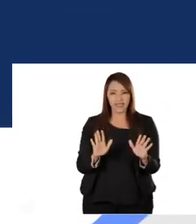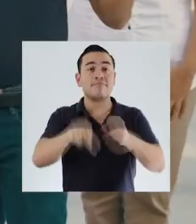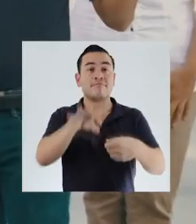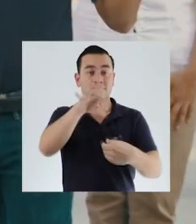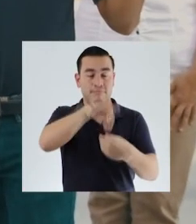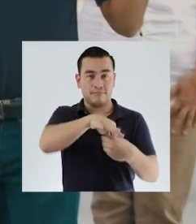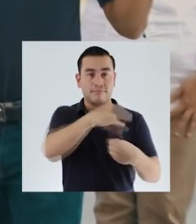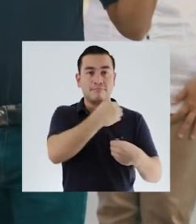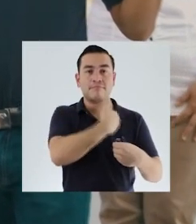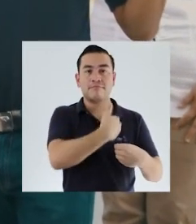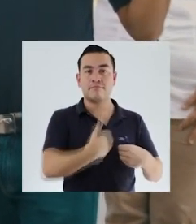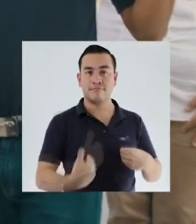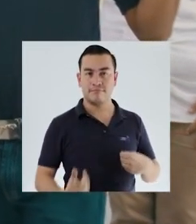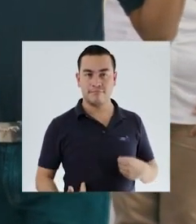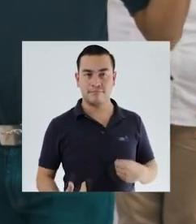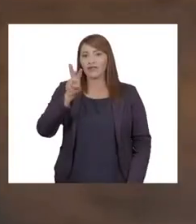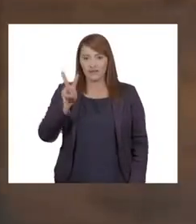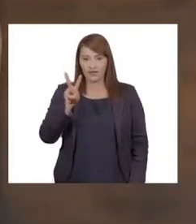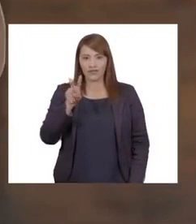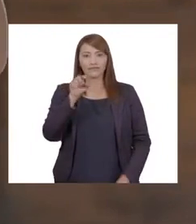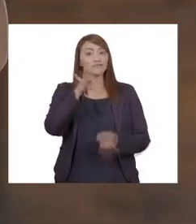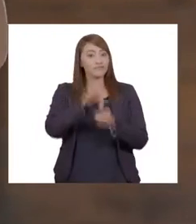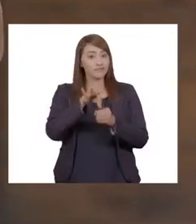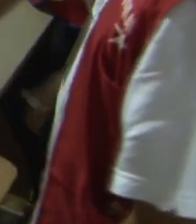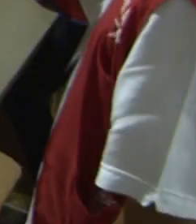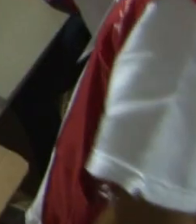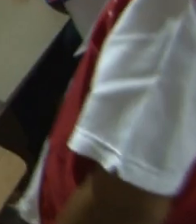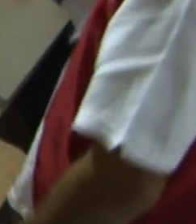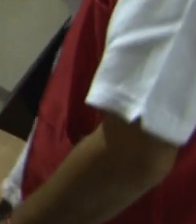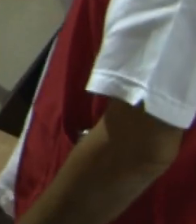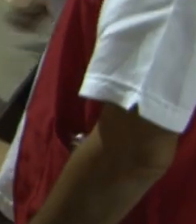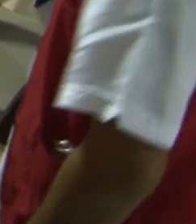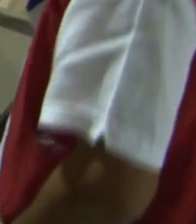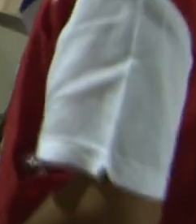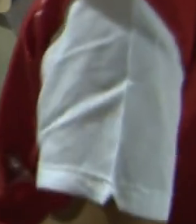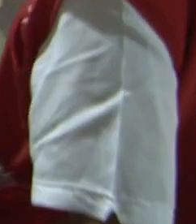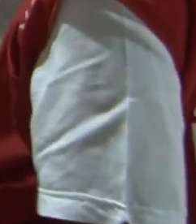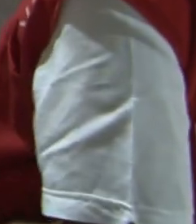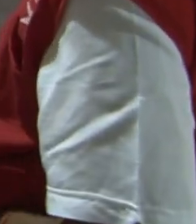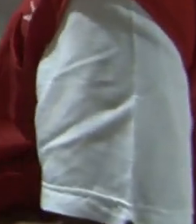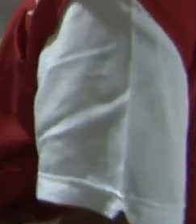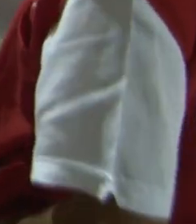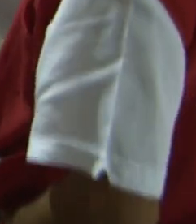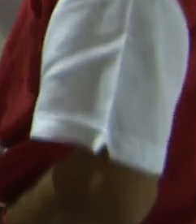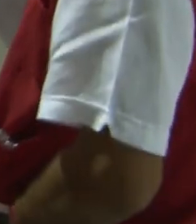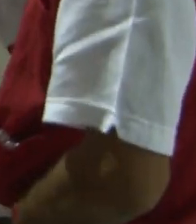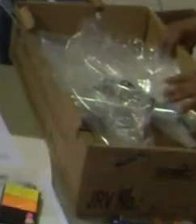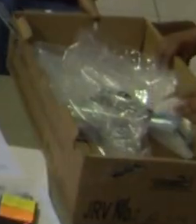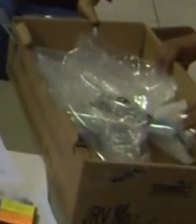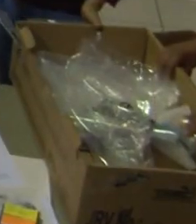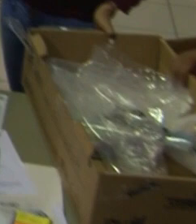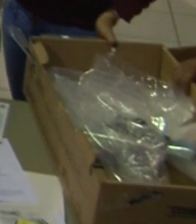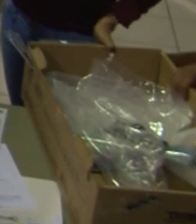y listo ya habrás ejercido tu derecho a votar este fue un informe especial de jonathan aguilar